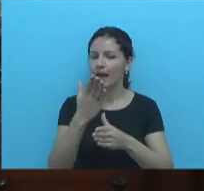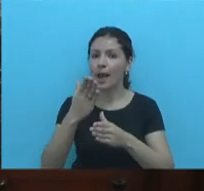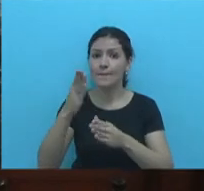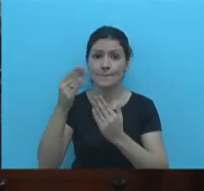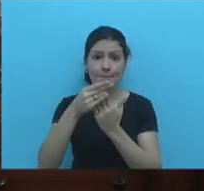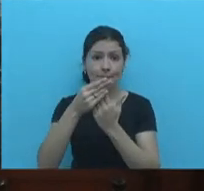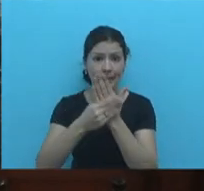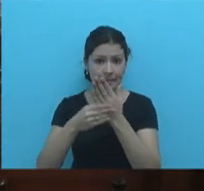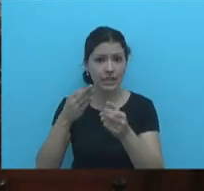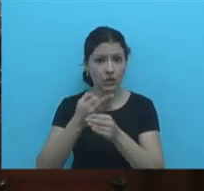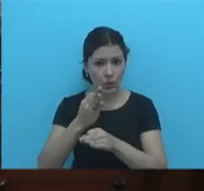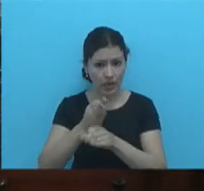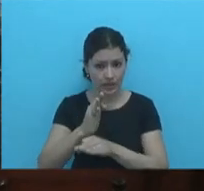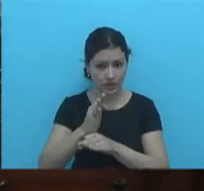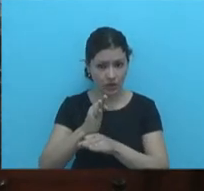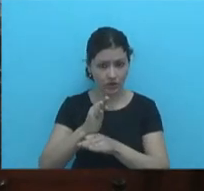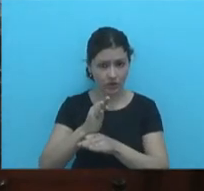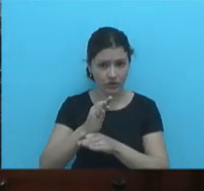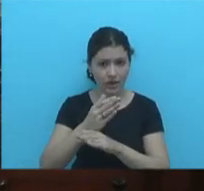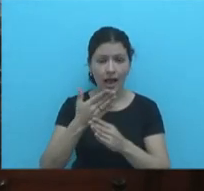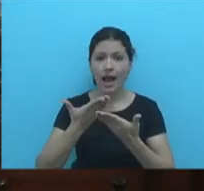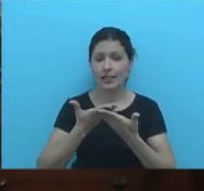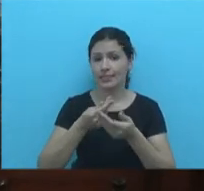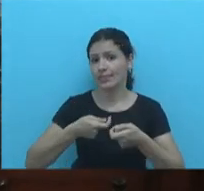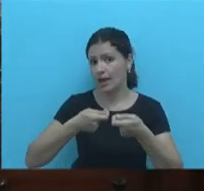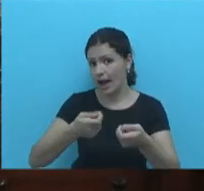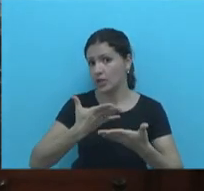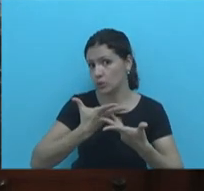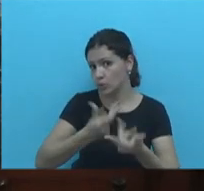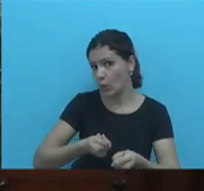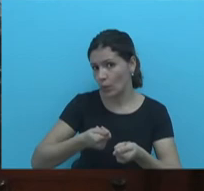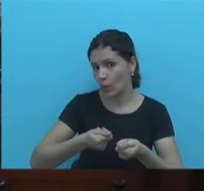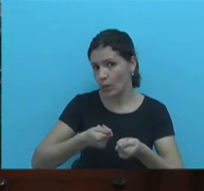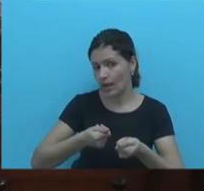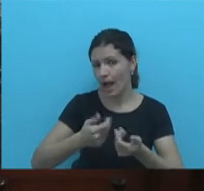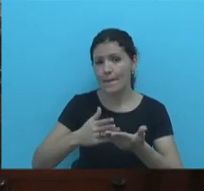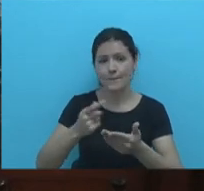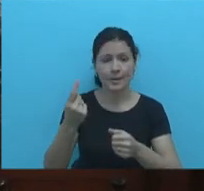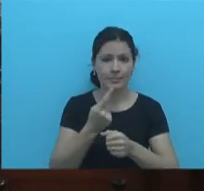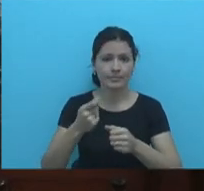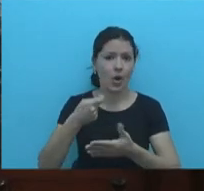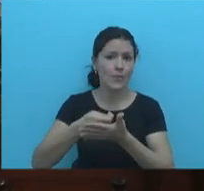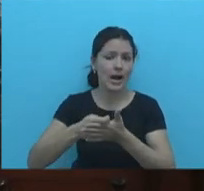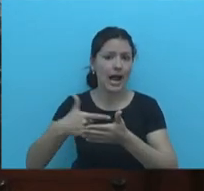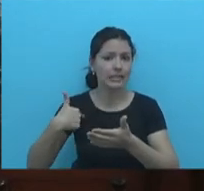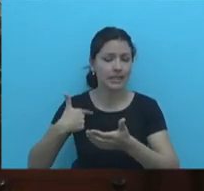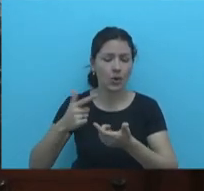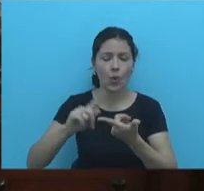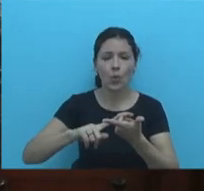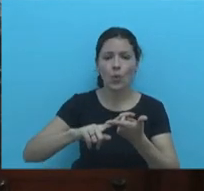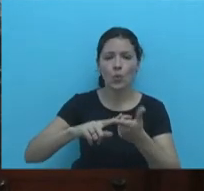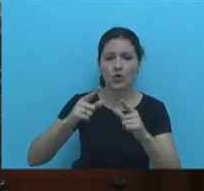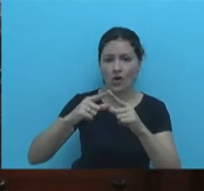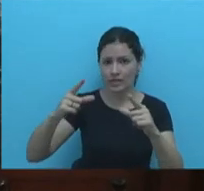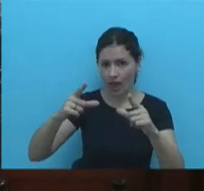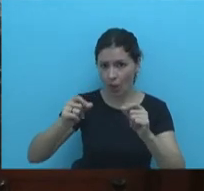Ministerio de Educación en el que se posibilite la habilitación de los seguros y la habilitación del marco en el que se